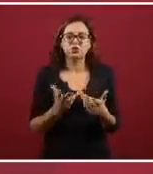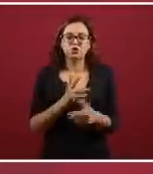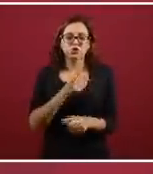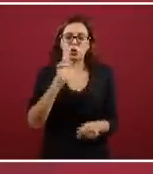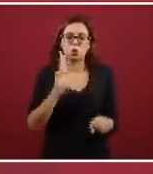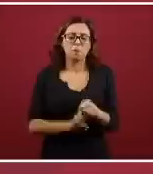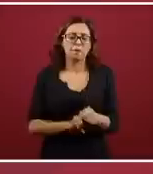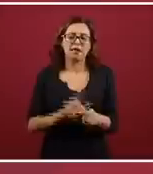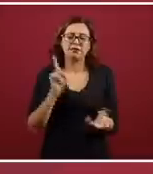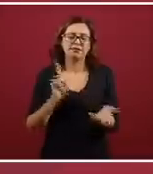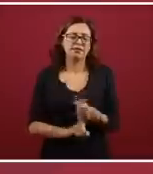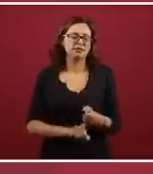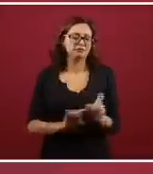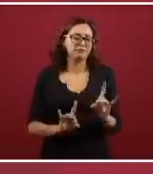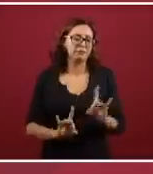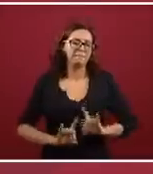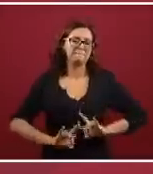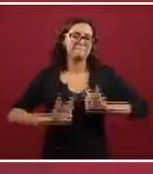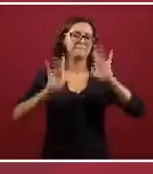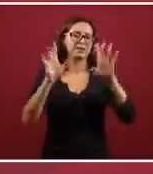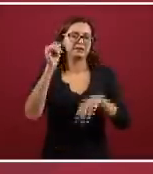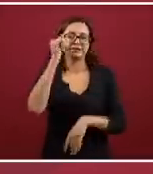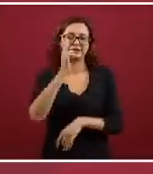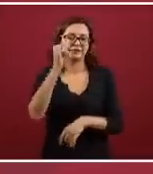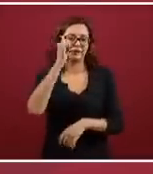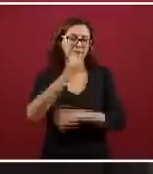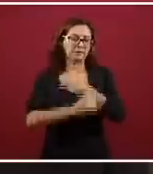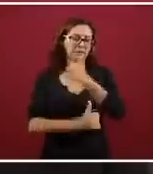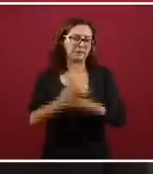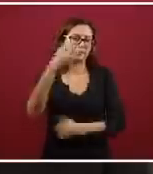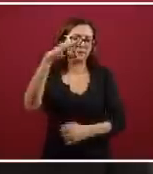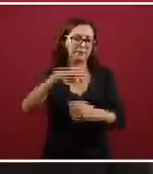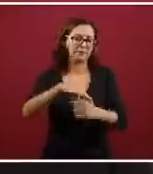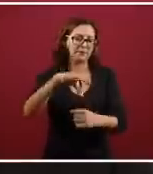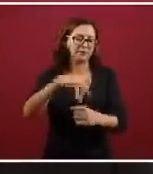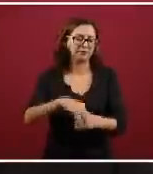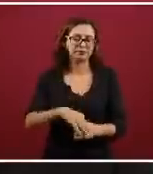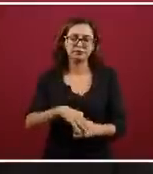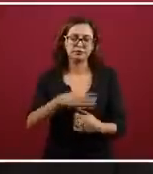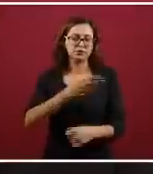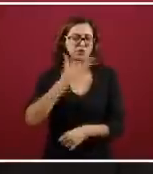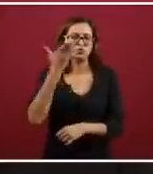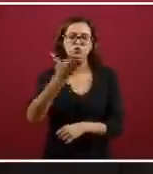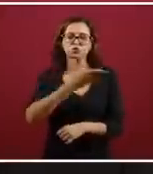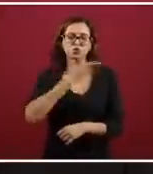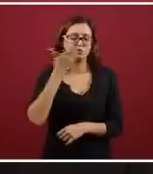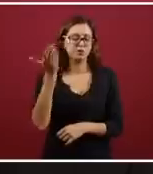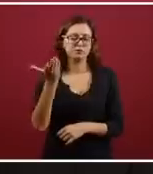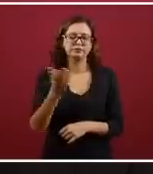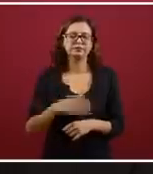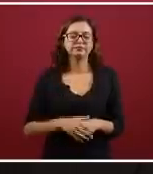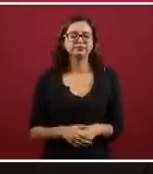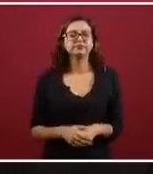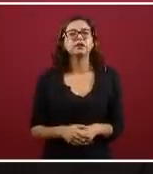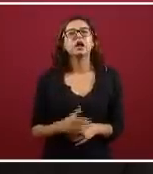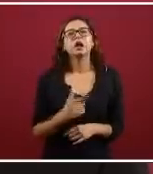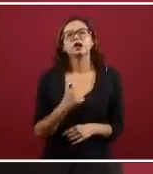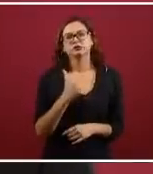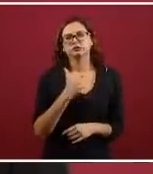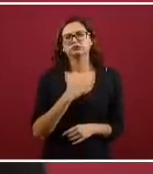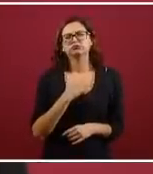naturales que se presentan cuando hay una contienda electoral, política electoral. Yo he estado hablando